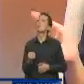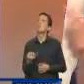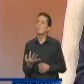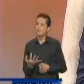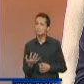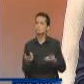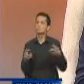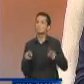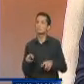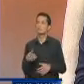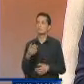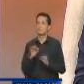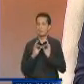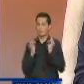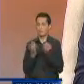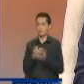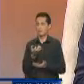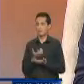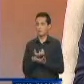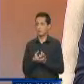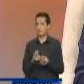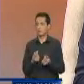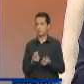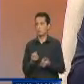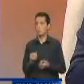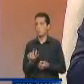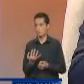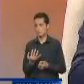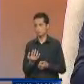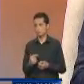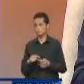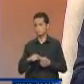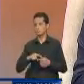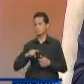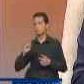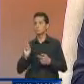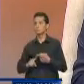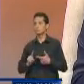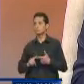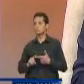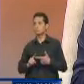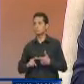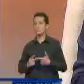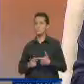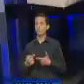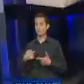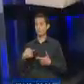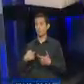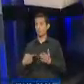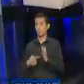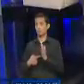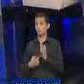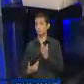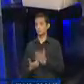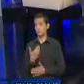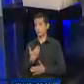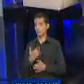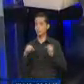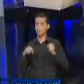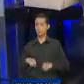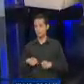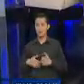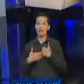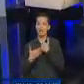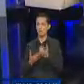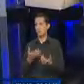esto con la economía familiar de la población. El segundo es cuáles son las consecuencias que va a tener esto, tanto como para solventar la